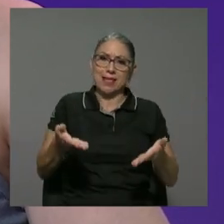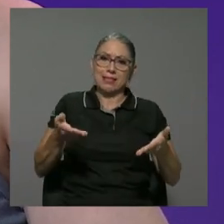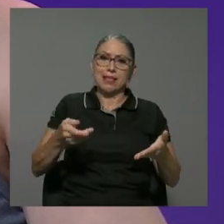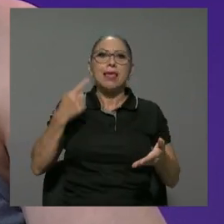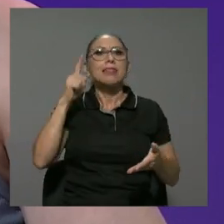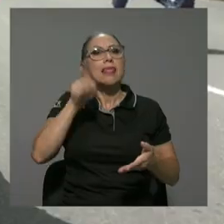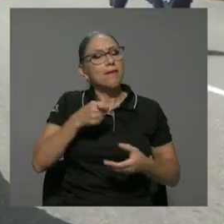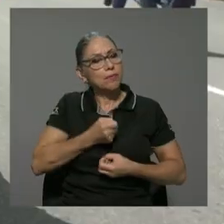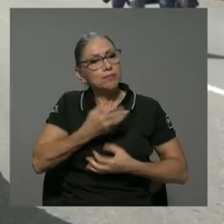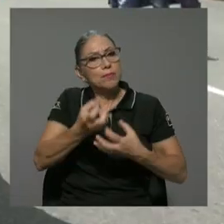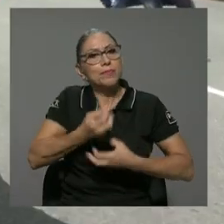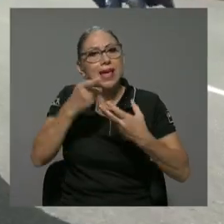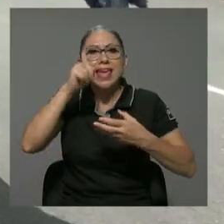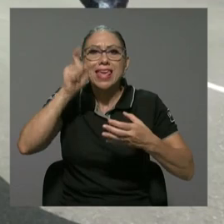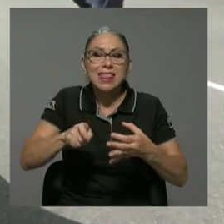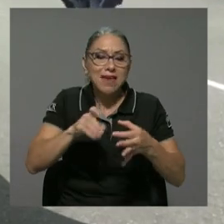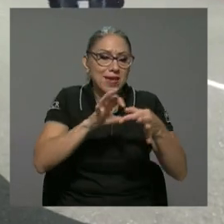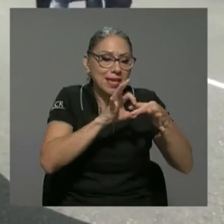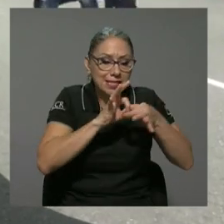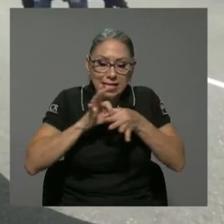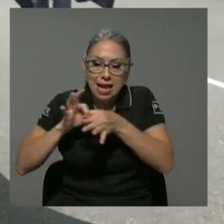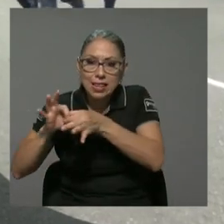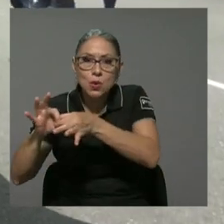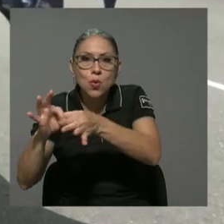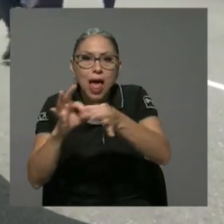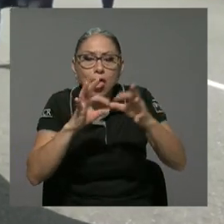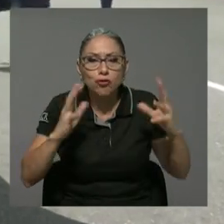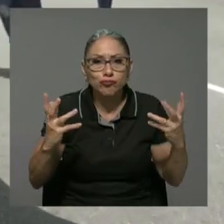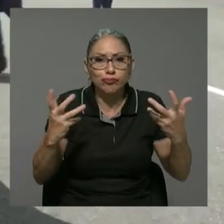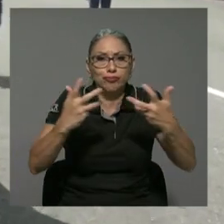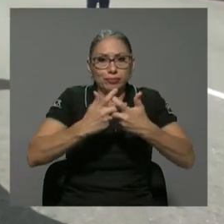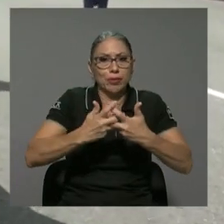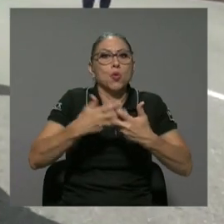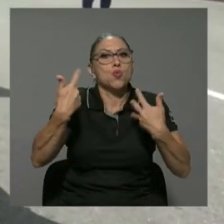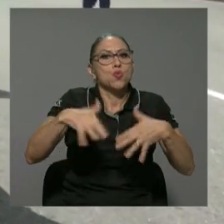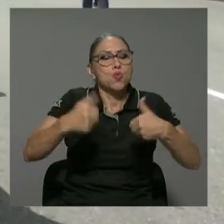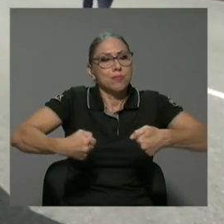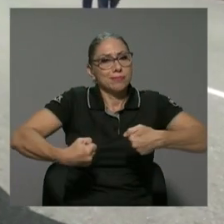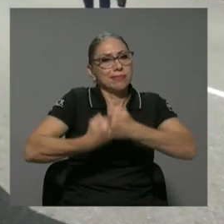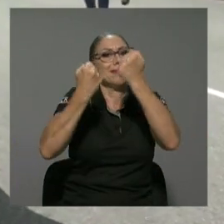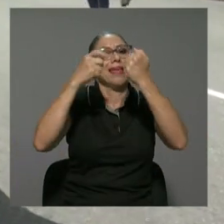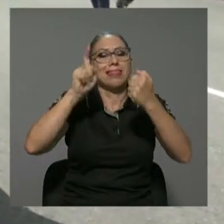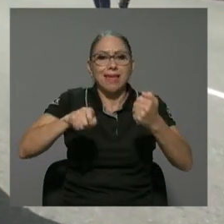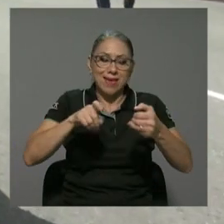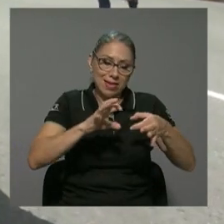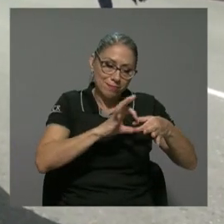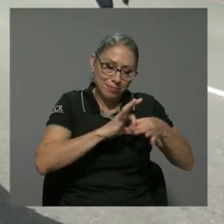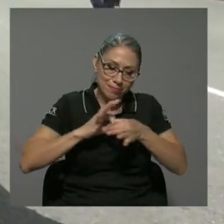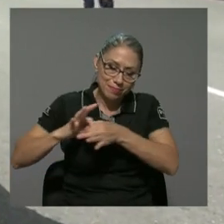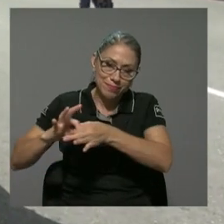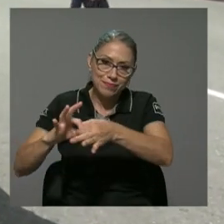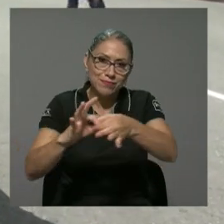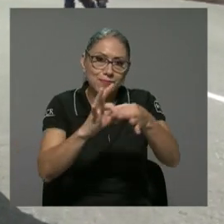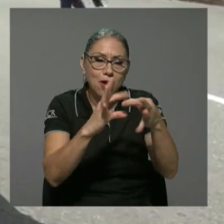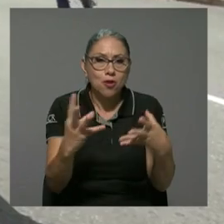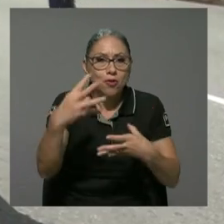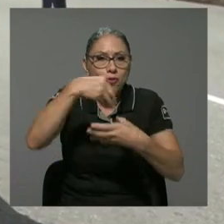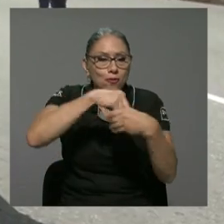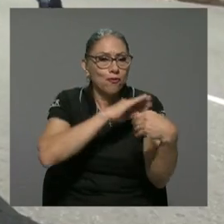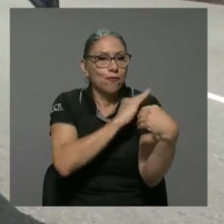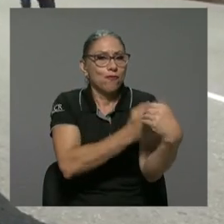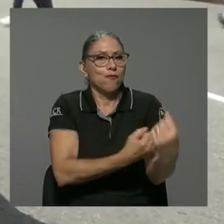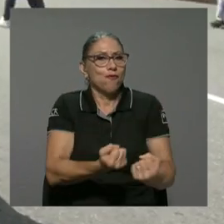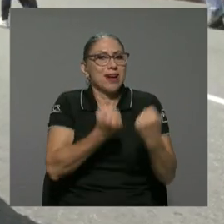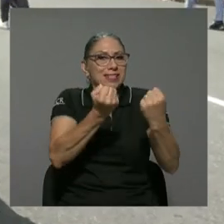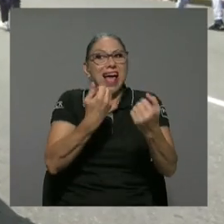estar articulado, que creo que es uno de los mayores retos que tiene el movimiento estudiantil hoy en día, esa articulación y esa fuerza que gracias a pandemia perdió un